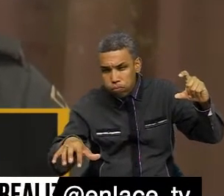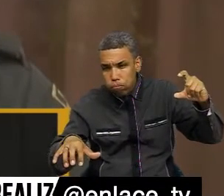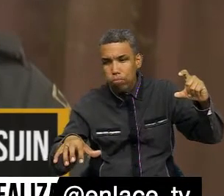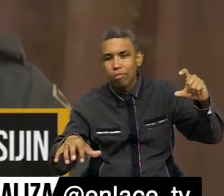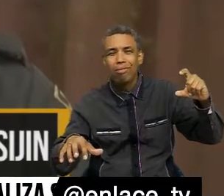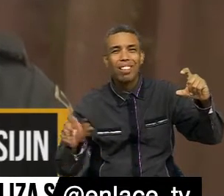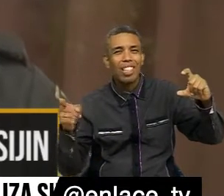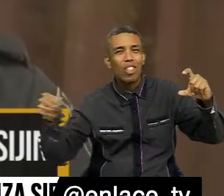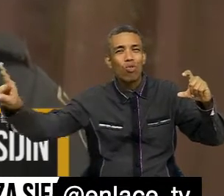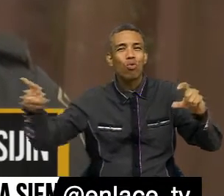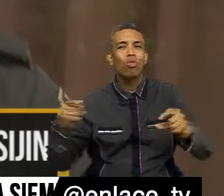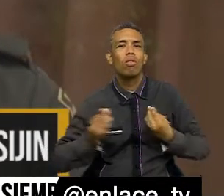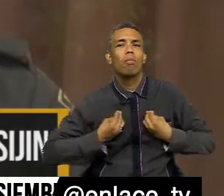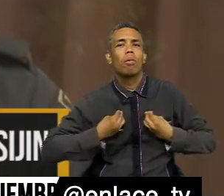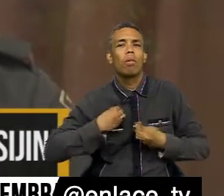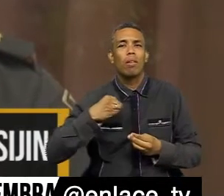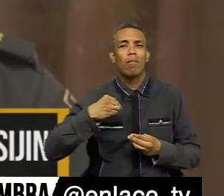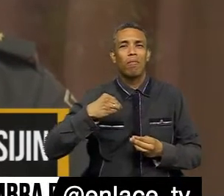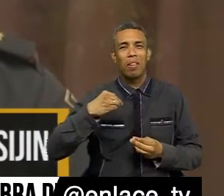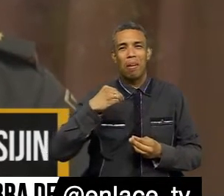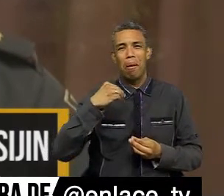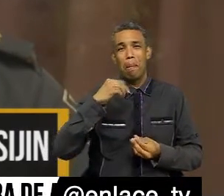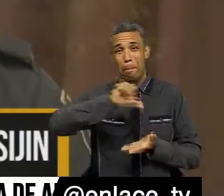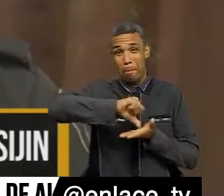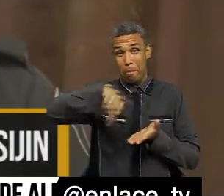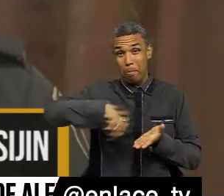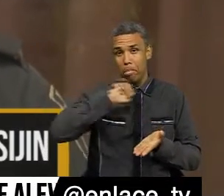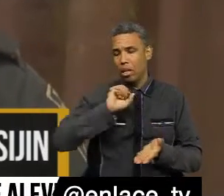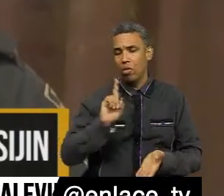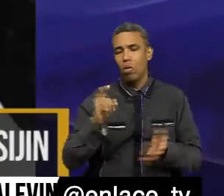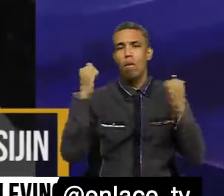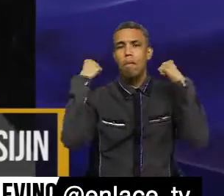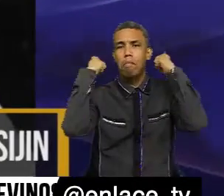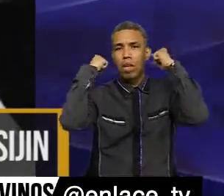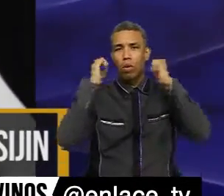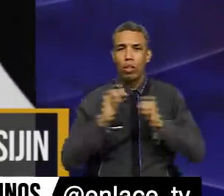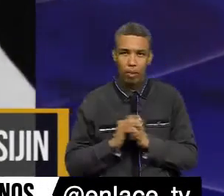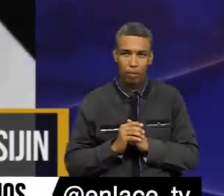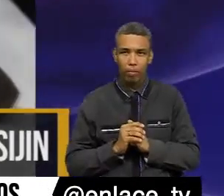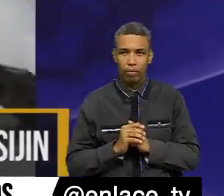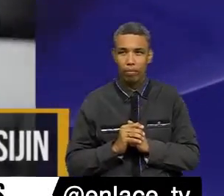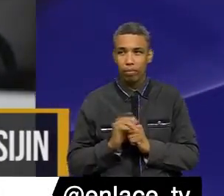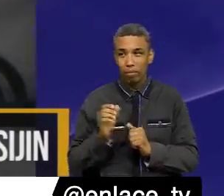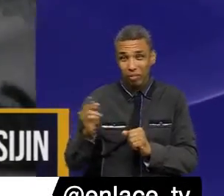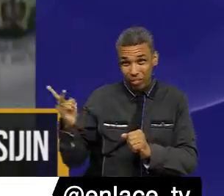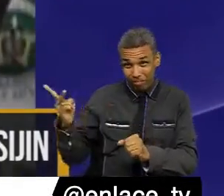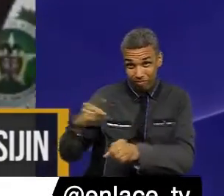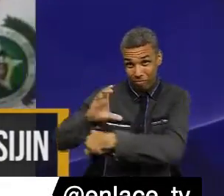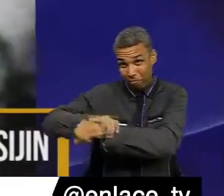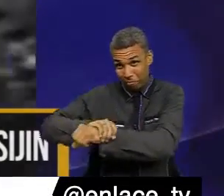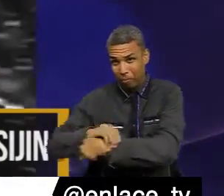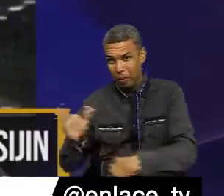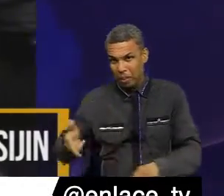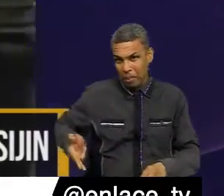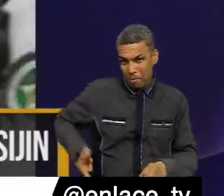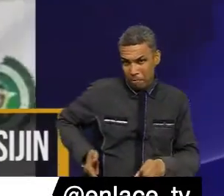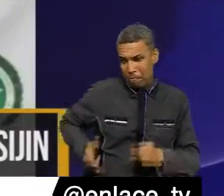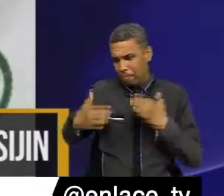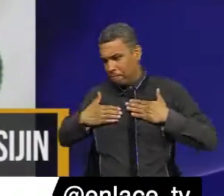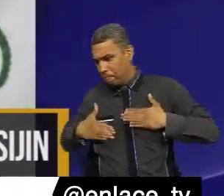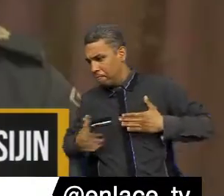Piedecuesta, de acuerdo a la identificación plena de estos dos sujetos. Los capturados y las armas incautadas fueron dejadas a disposición